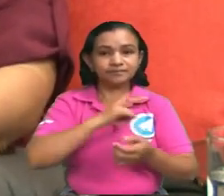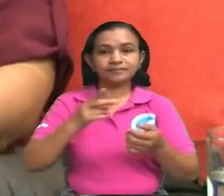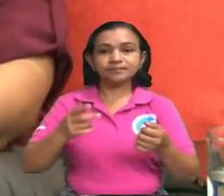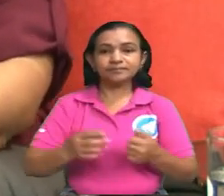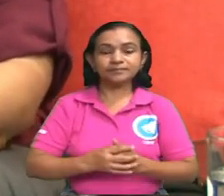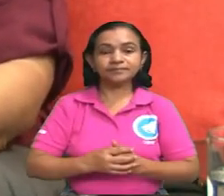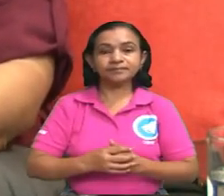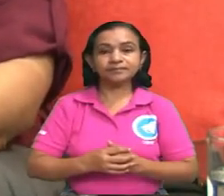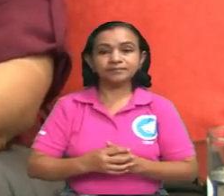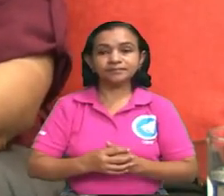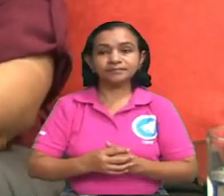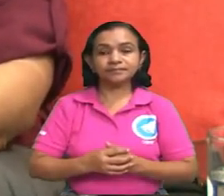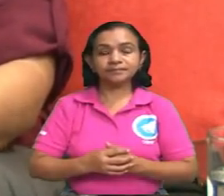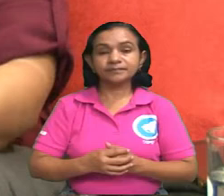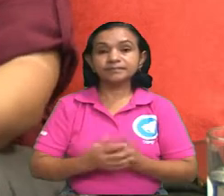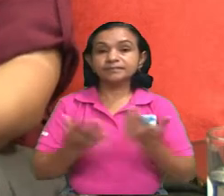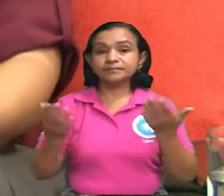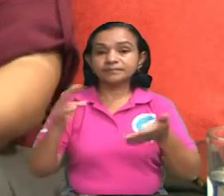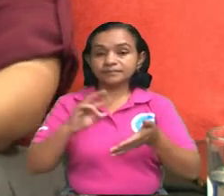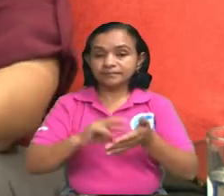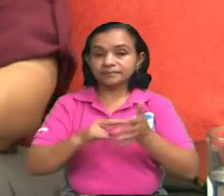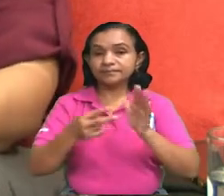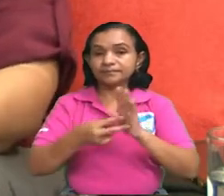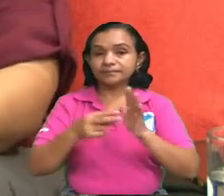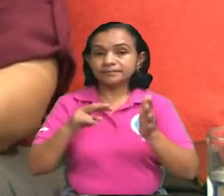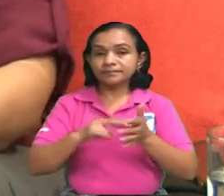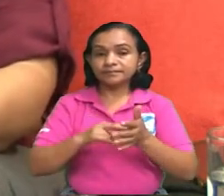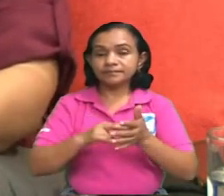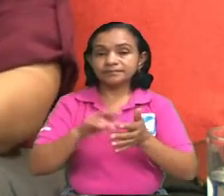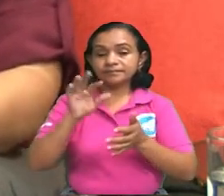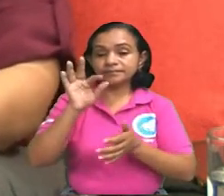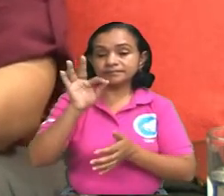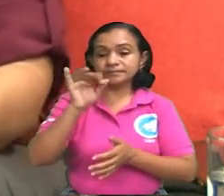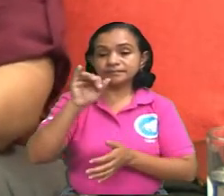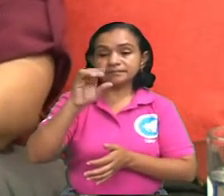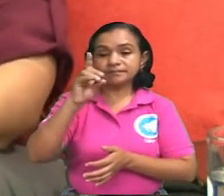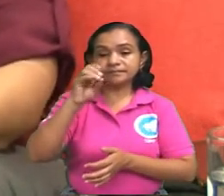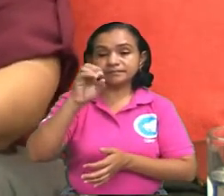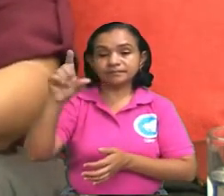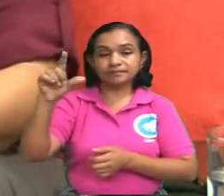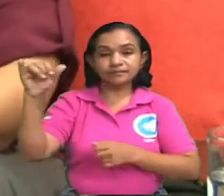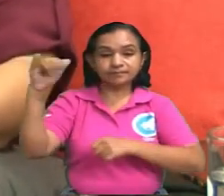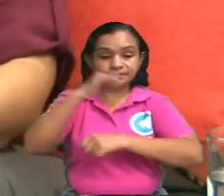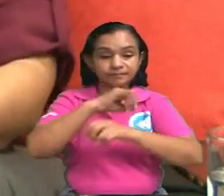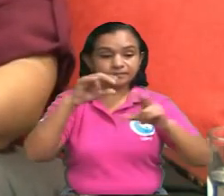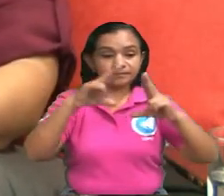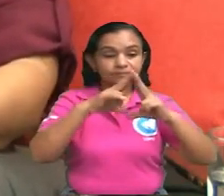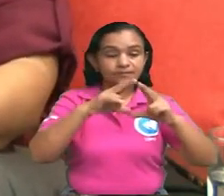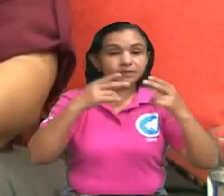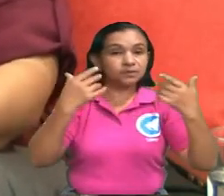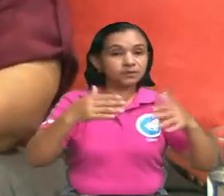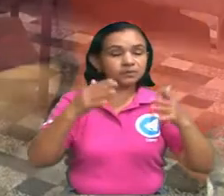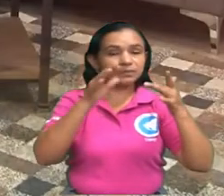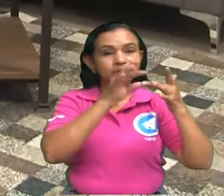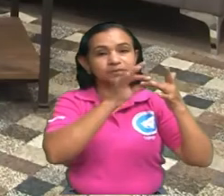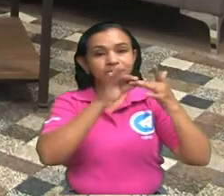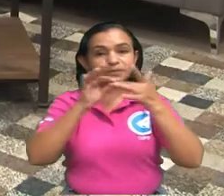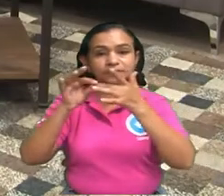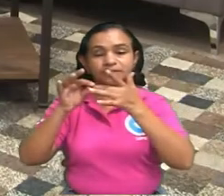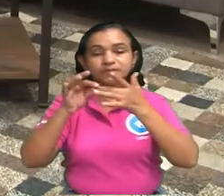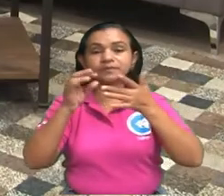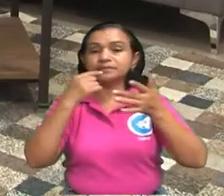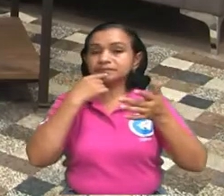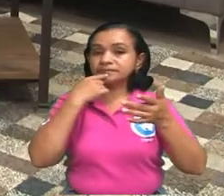estatura y lo que significa la presencia de Fidel Castro en Nicaragua es inolvidable, porque nos